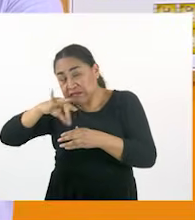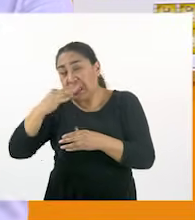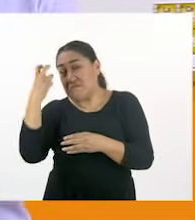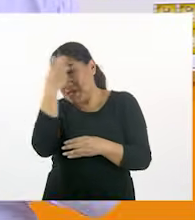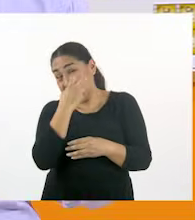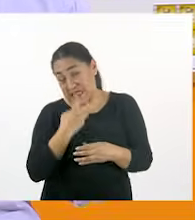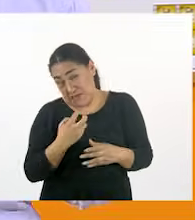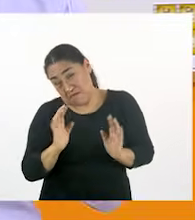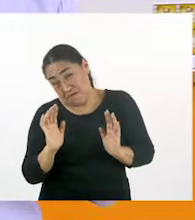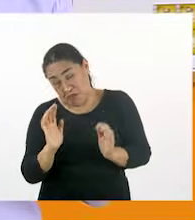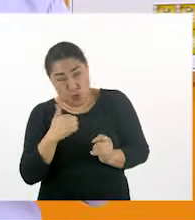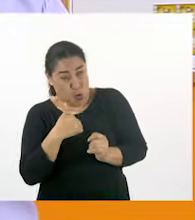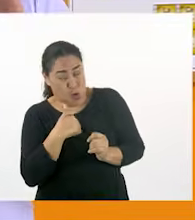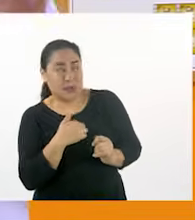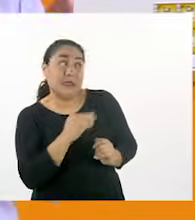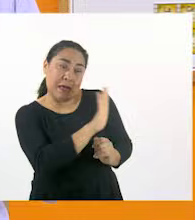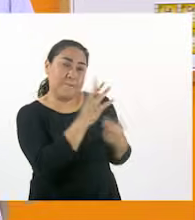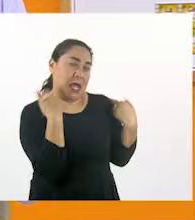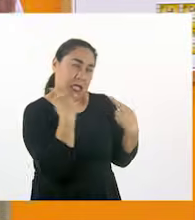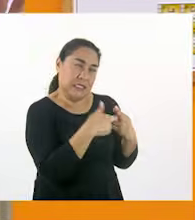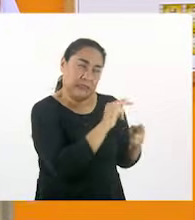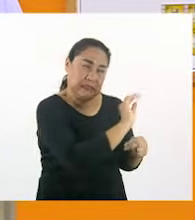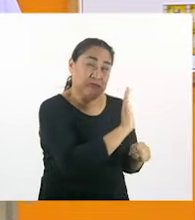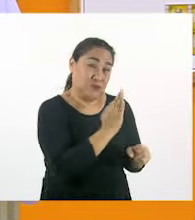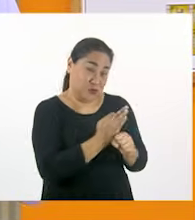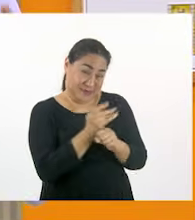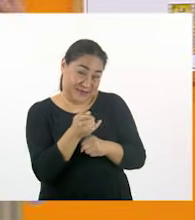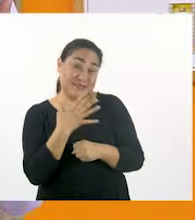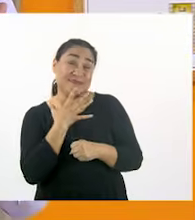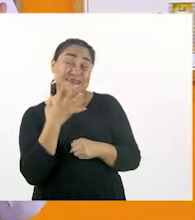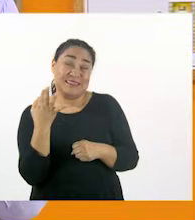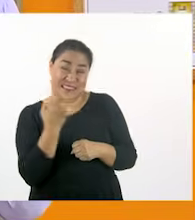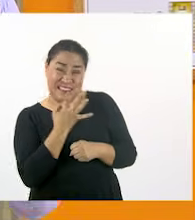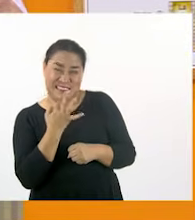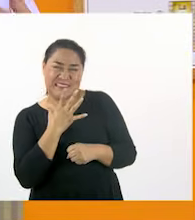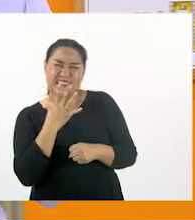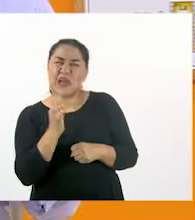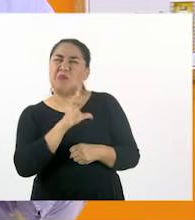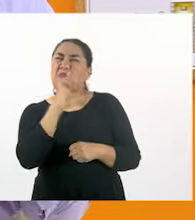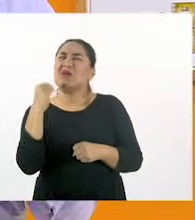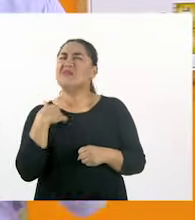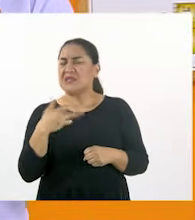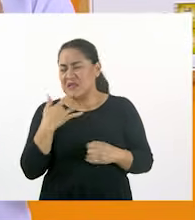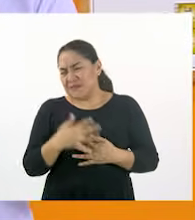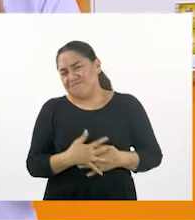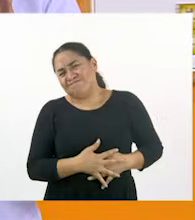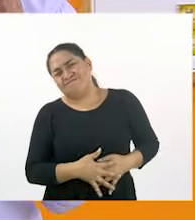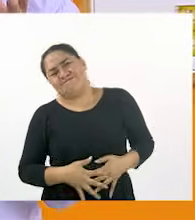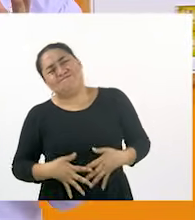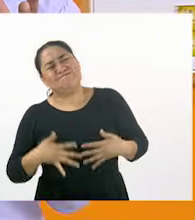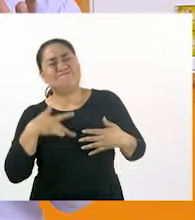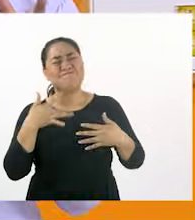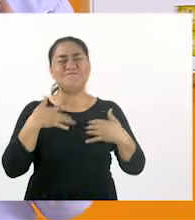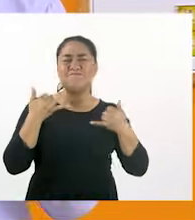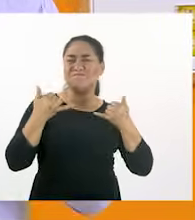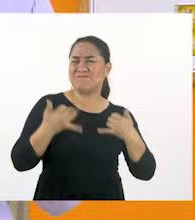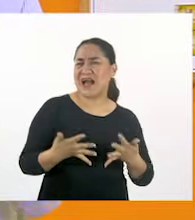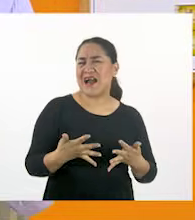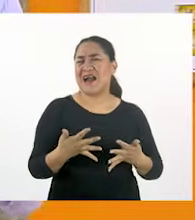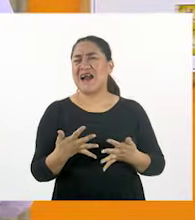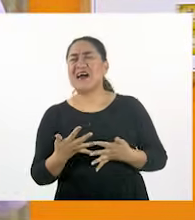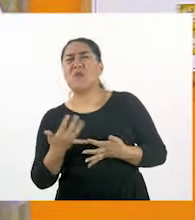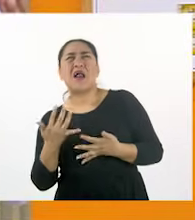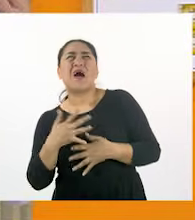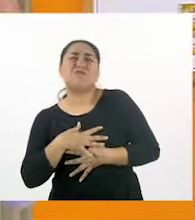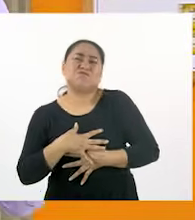pizza. Aunque debo decir, maestra, que esto, por muy rico que puedas saber, al final me sentía como pesado. A esto que normalmente llamamos el